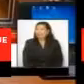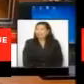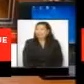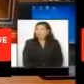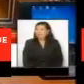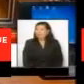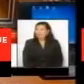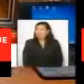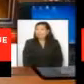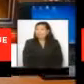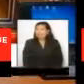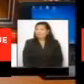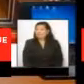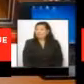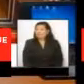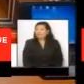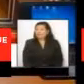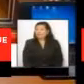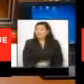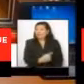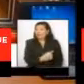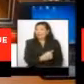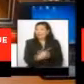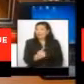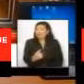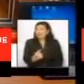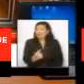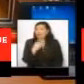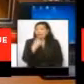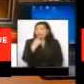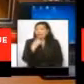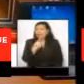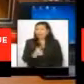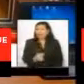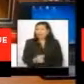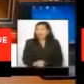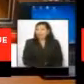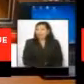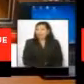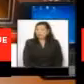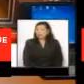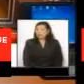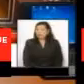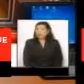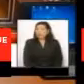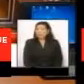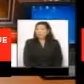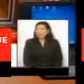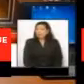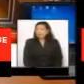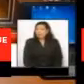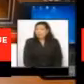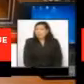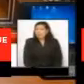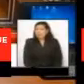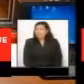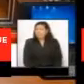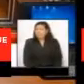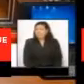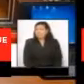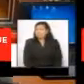ya con este acuerdo para priorizar el debate del informe que recomienda destituir a Pedro